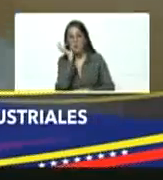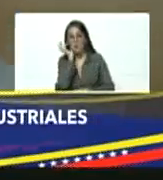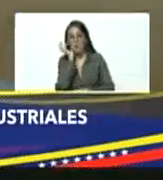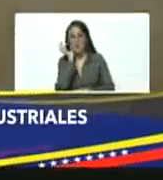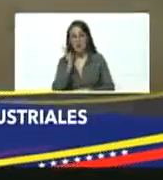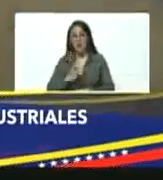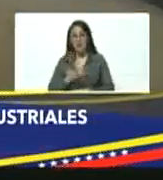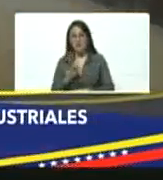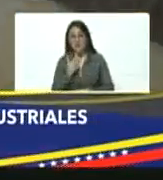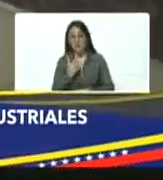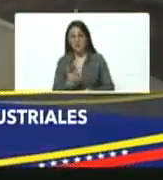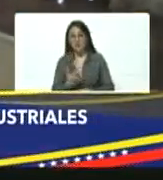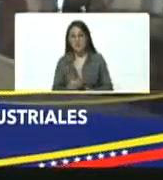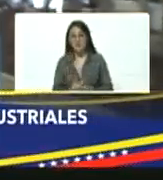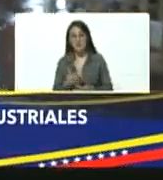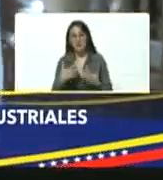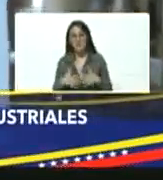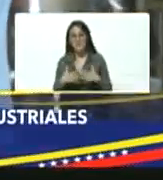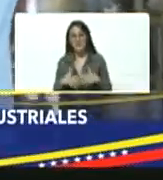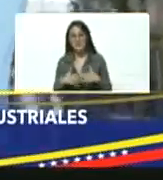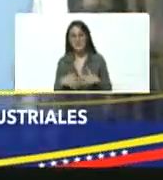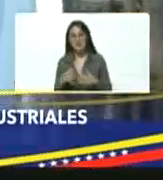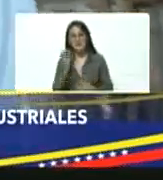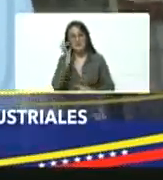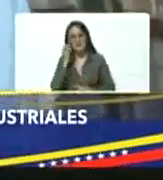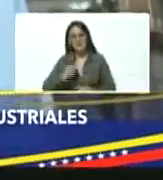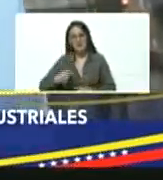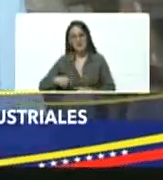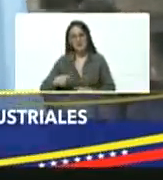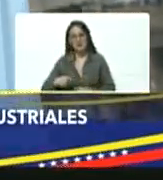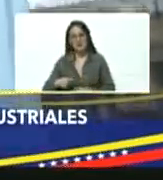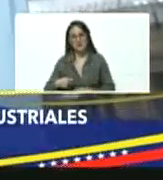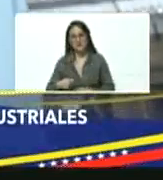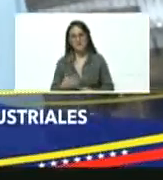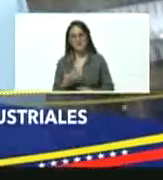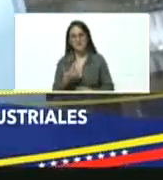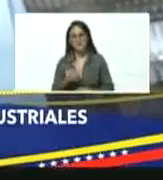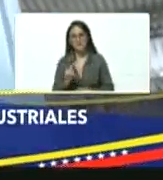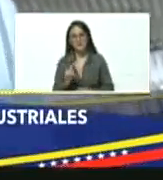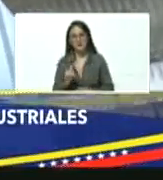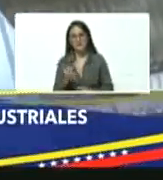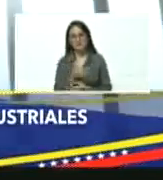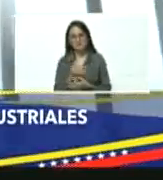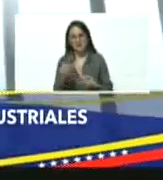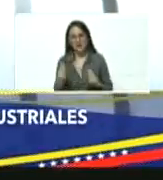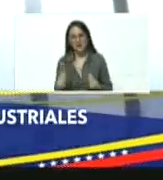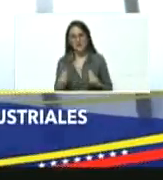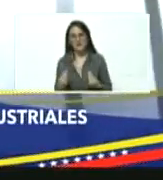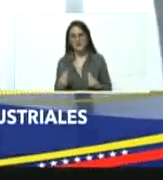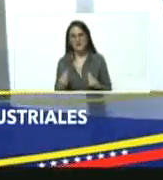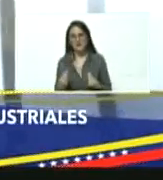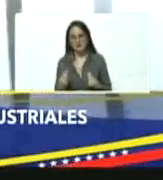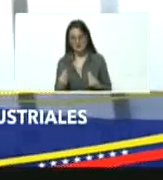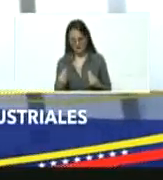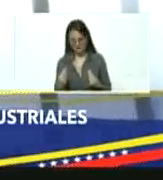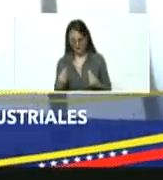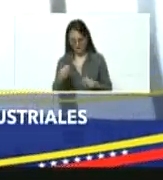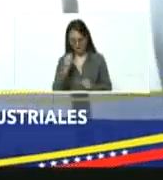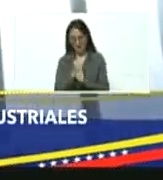decirle, presidente, que esta es una empresa totalmente feminista y que tenemos con excelente calidad un